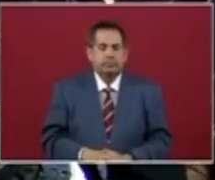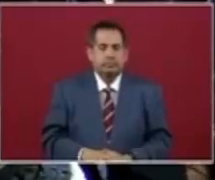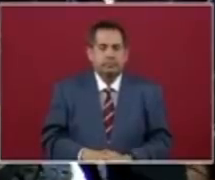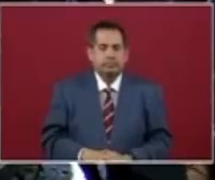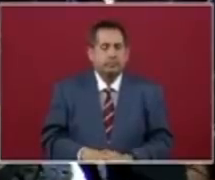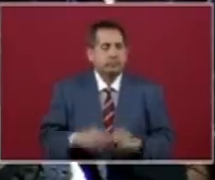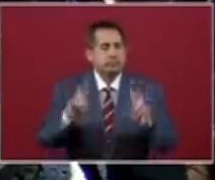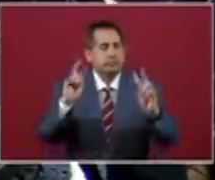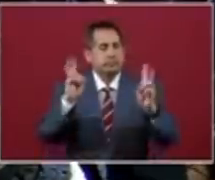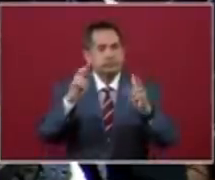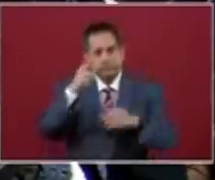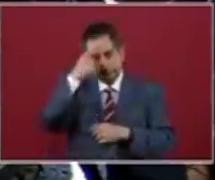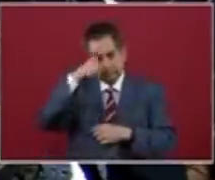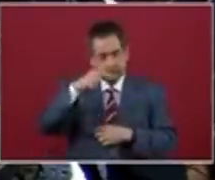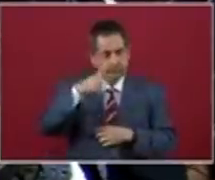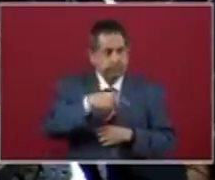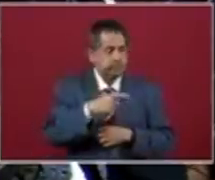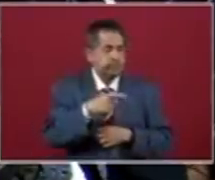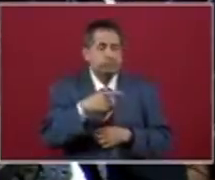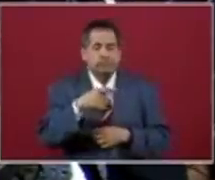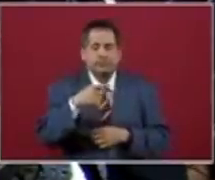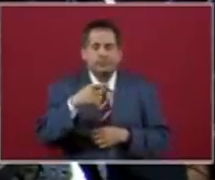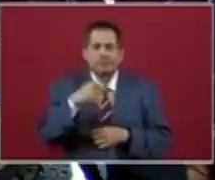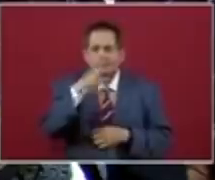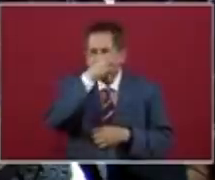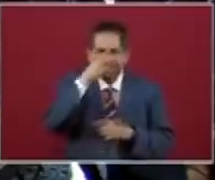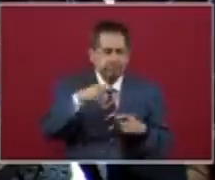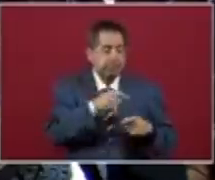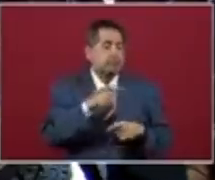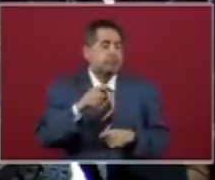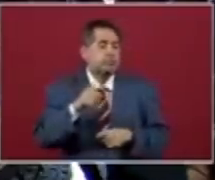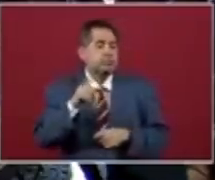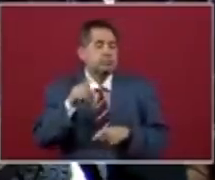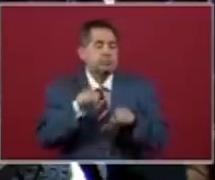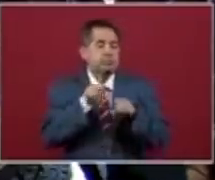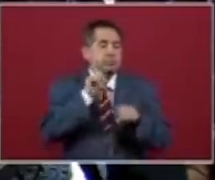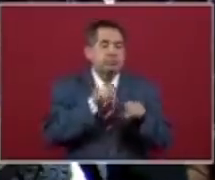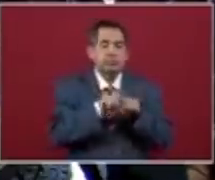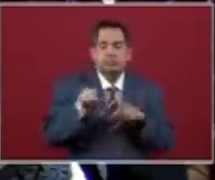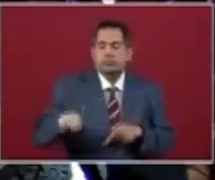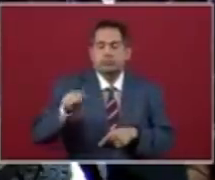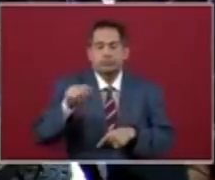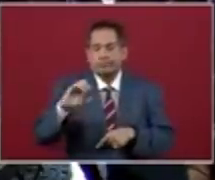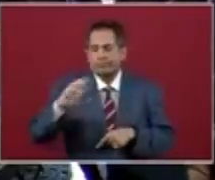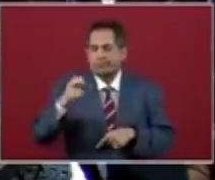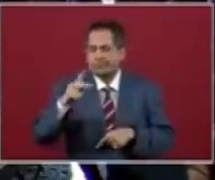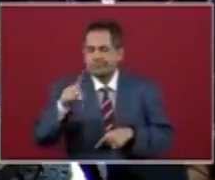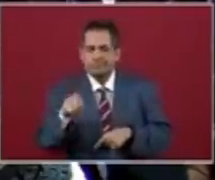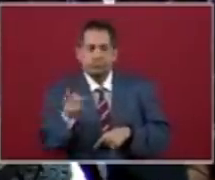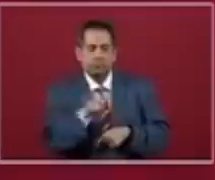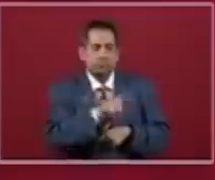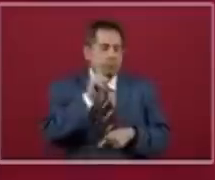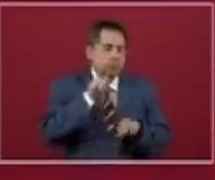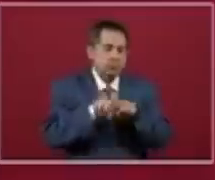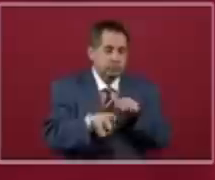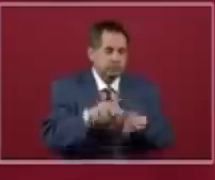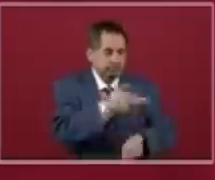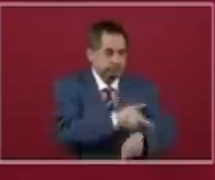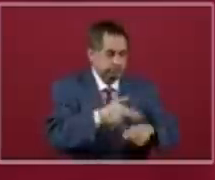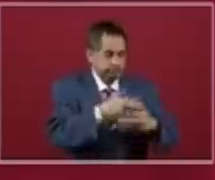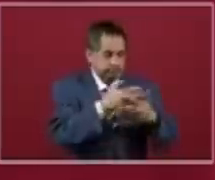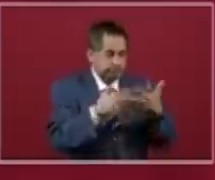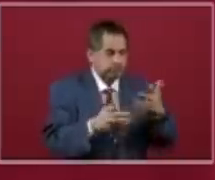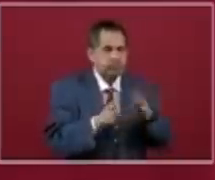El tema de los visados para las hermanas de Joaquín Guzmán Loera. Bueno, tendrán que hacer su trámite como cualquier otra ciudadana